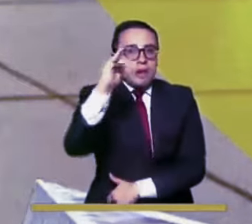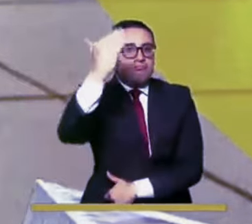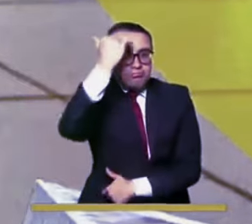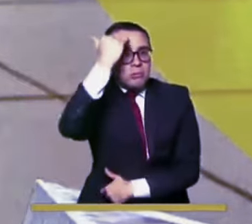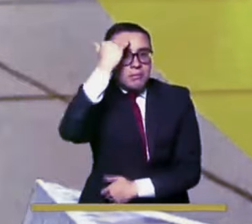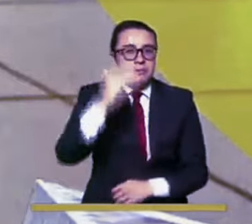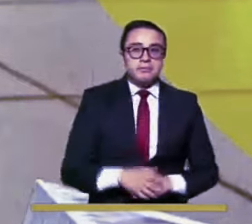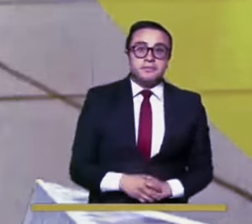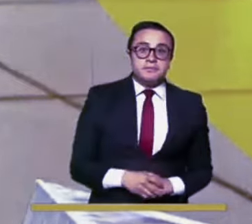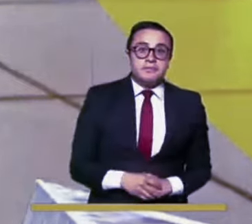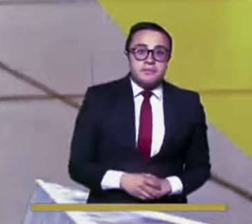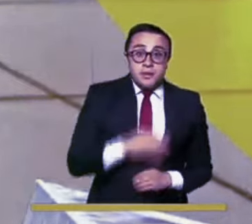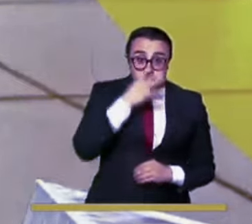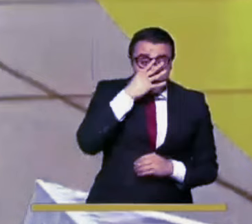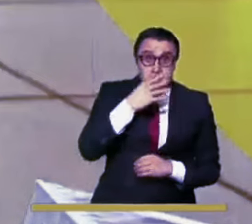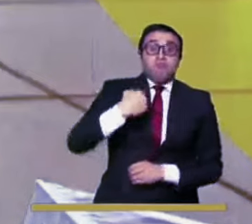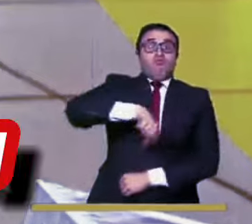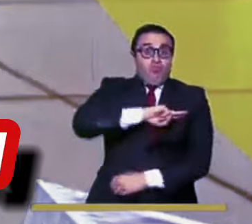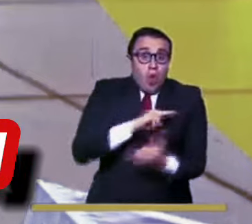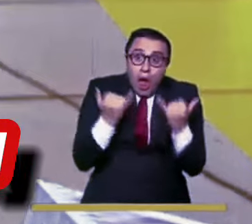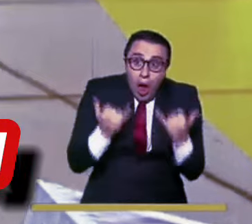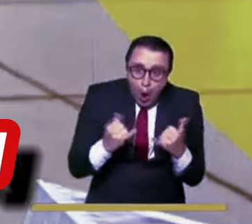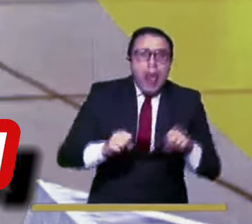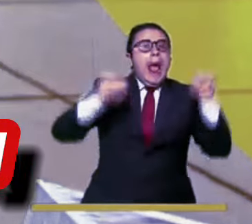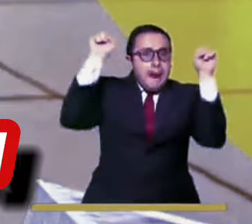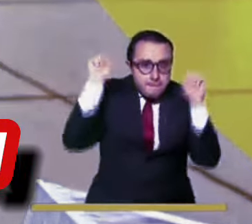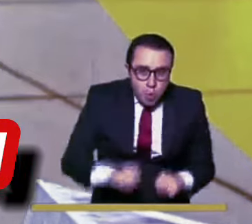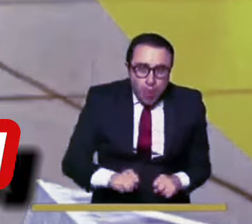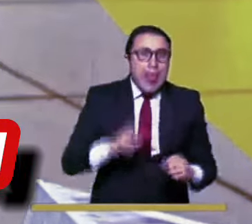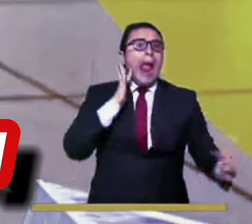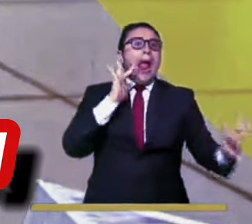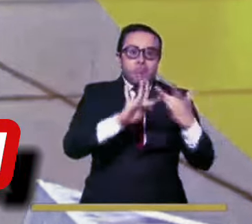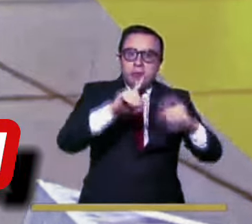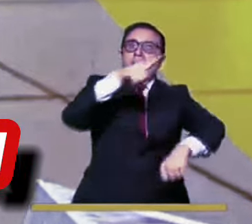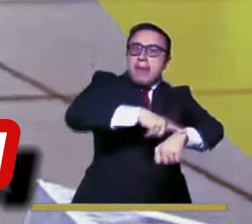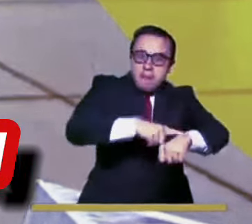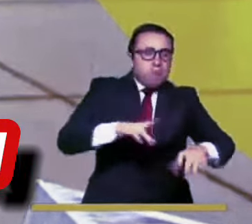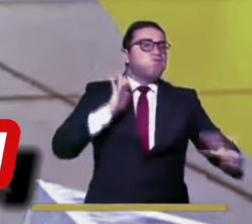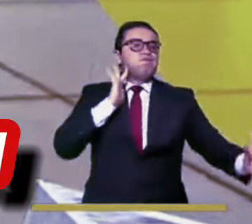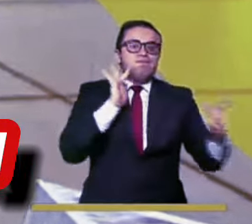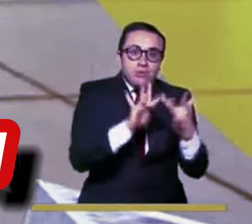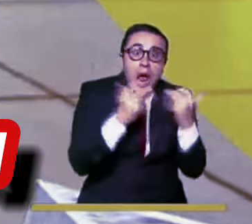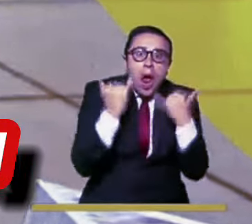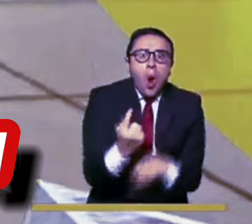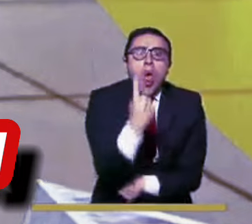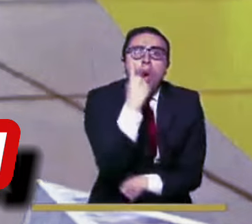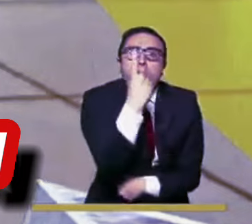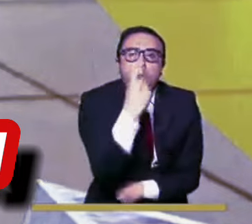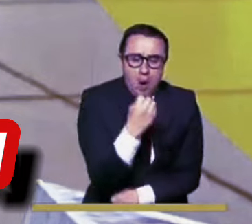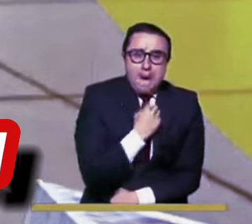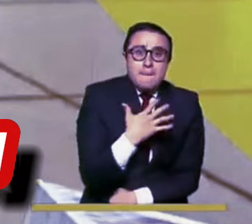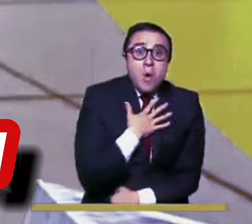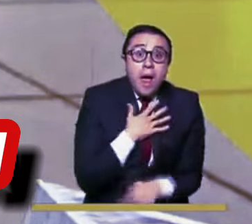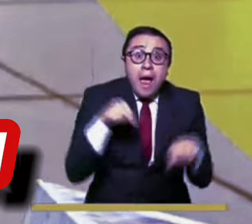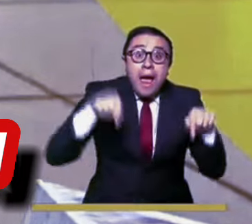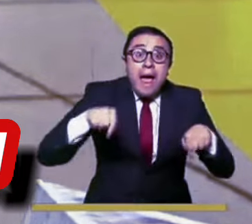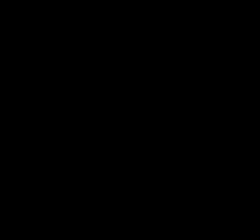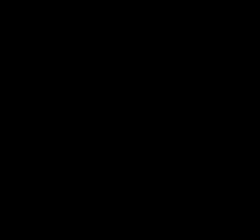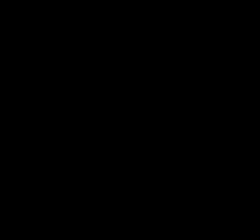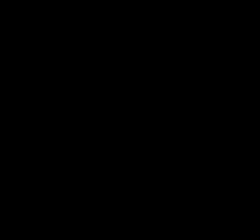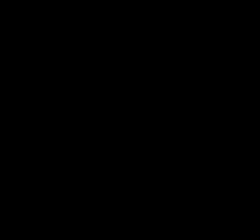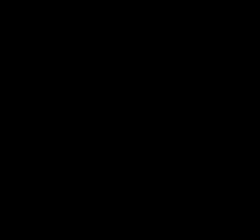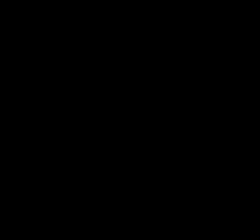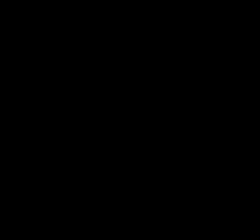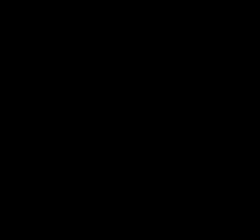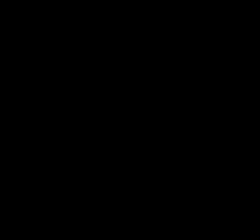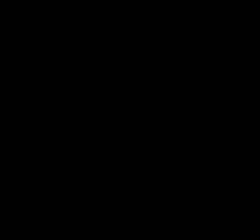estudios. Aún estamos a tiempo. Tenemos una oportunidad única aquí y ahora.